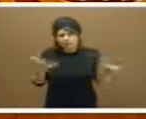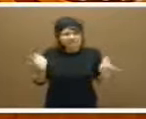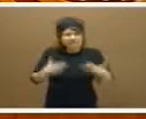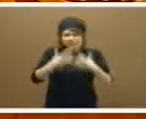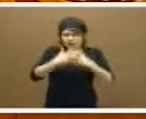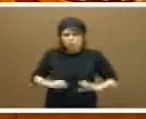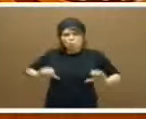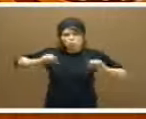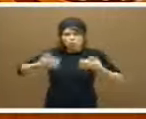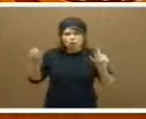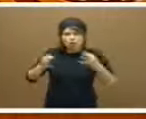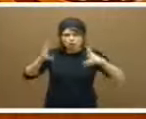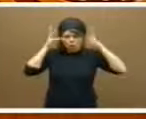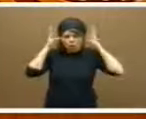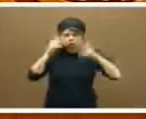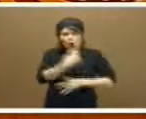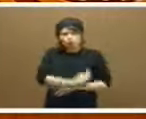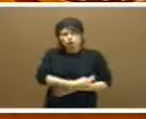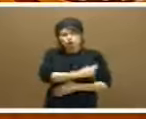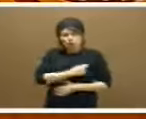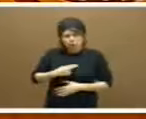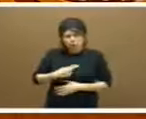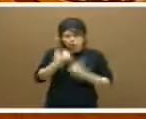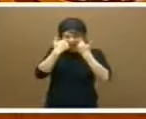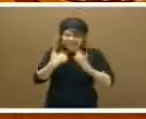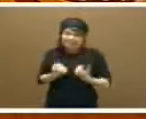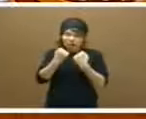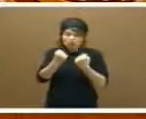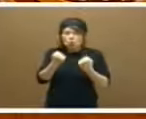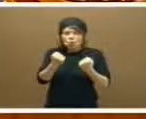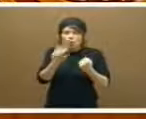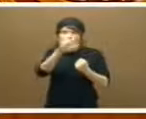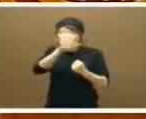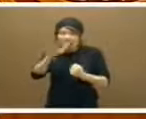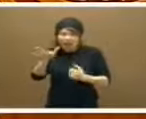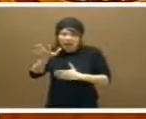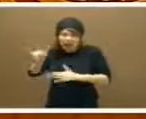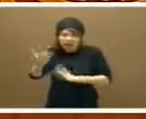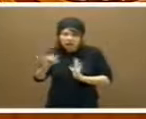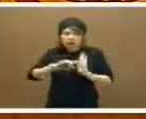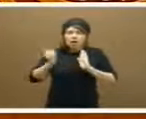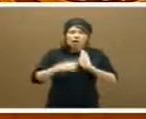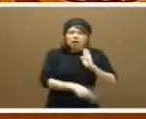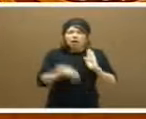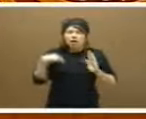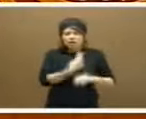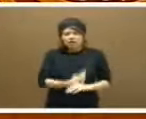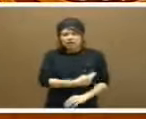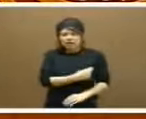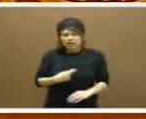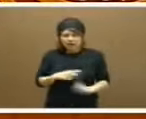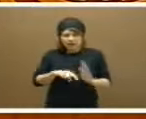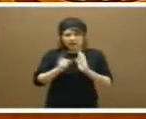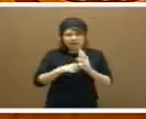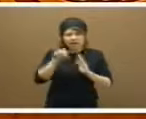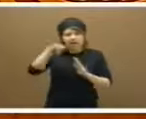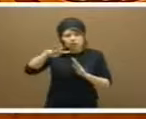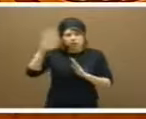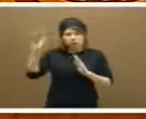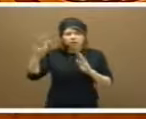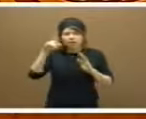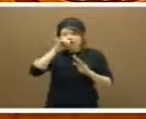marcha los consejos de salud que supuestamente existen desde la Ley General de Sanidad, de la Ley 14 del